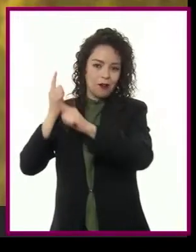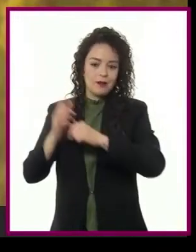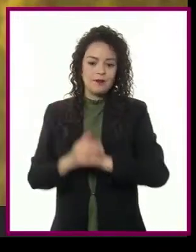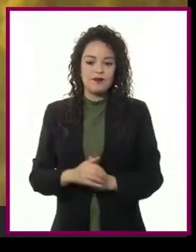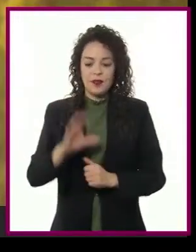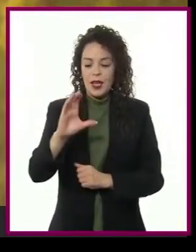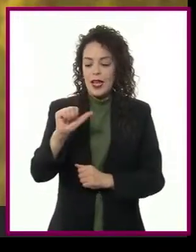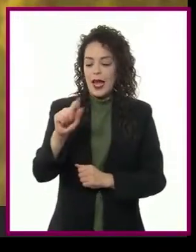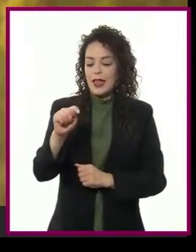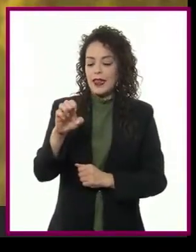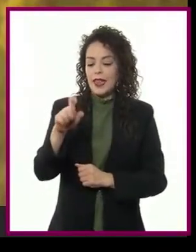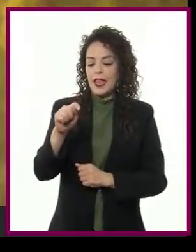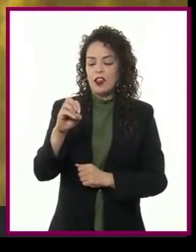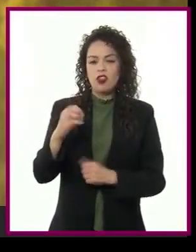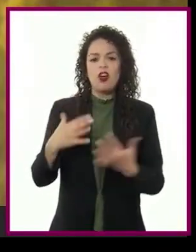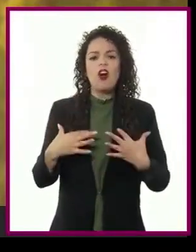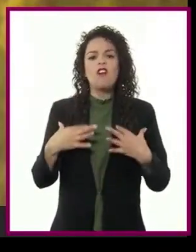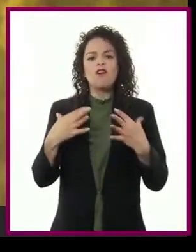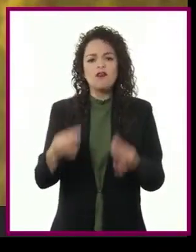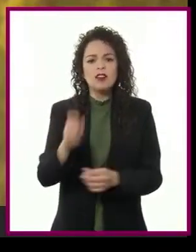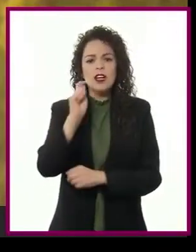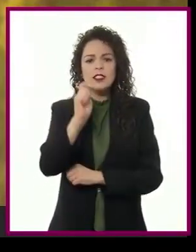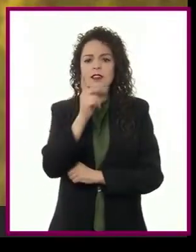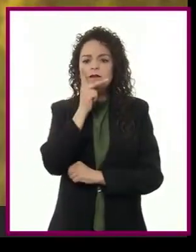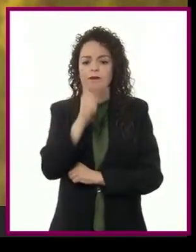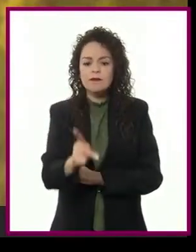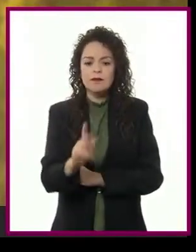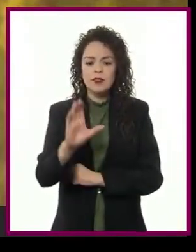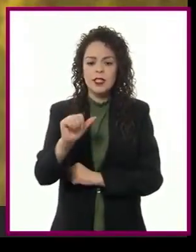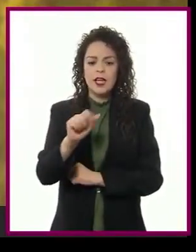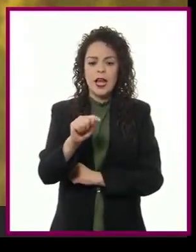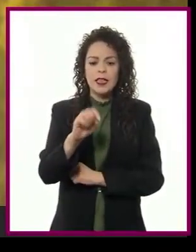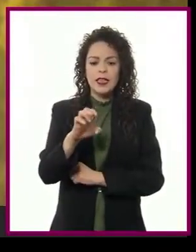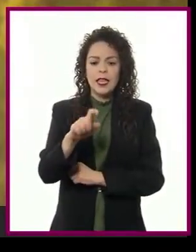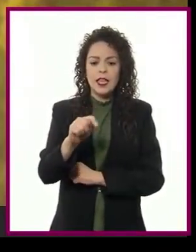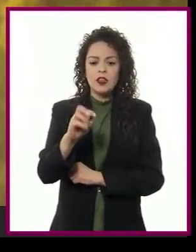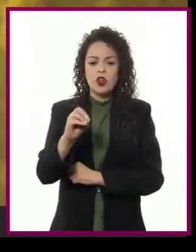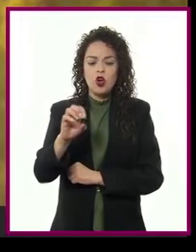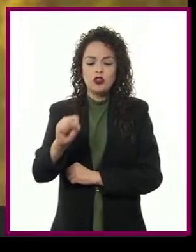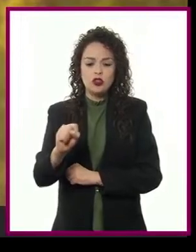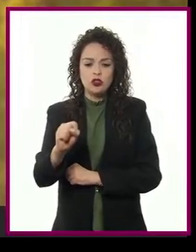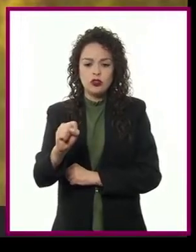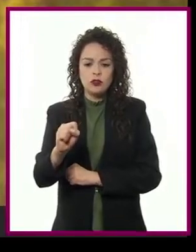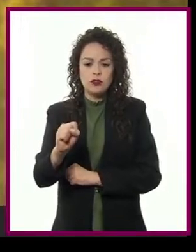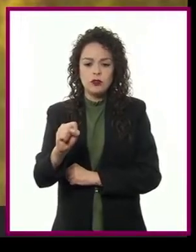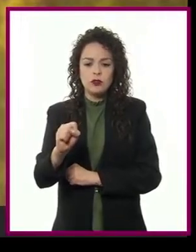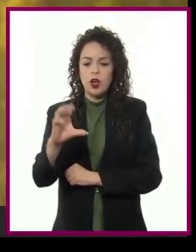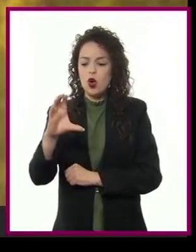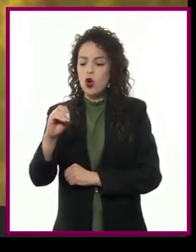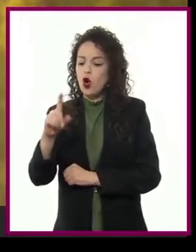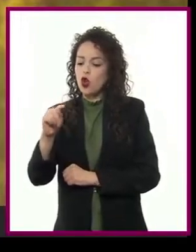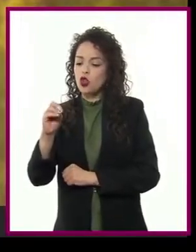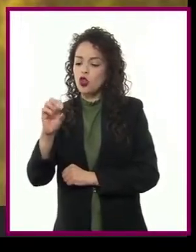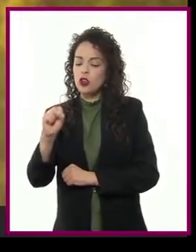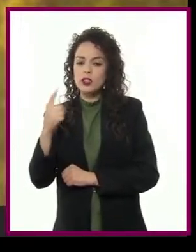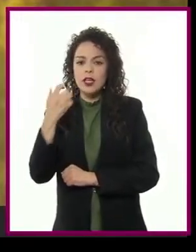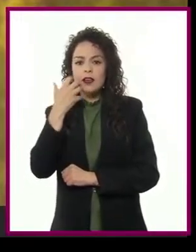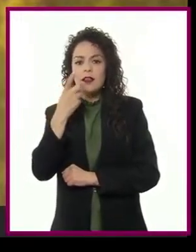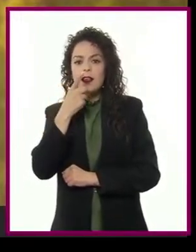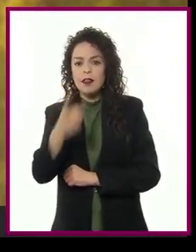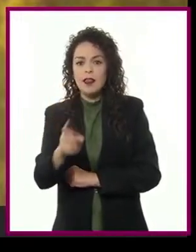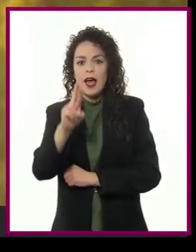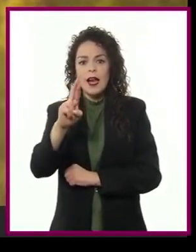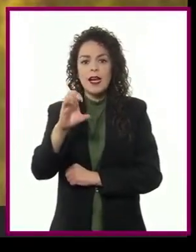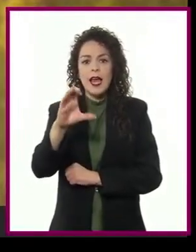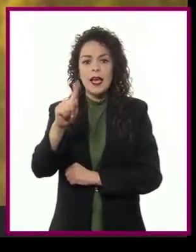Cateto tiene su origen en el término catetos, que deriva de kotos, que significa